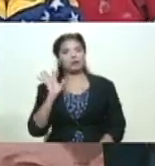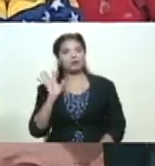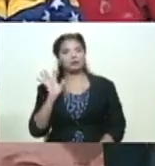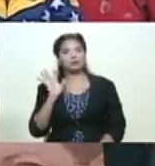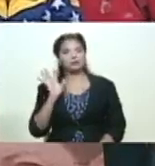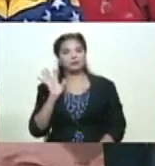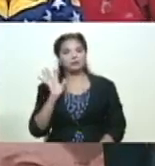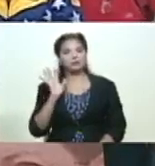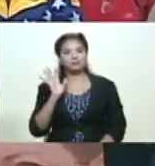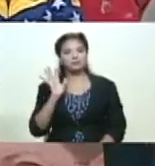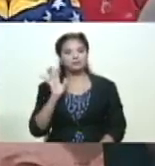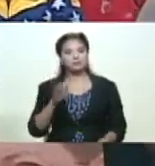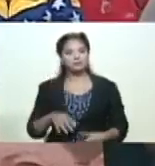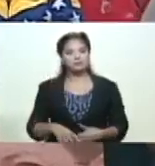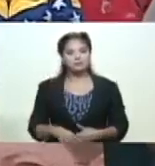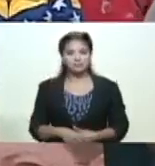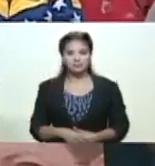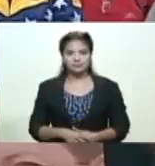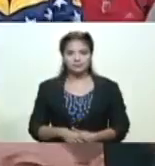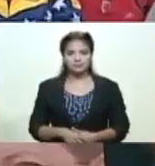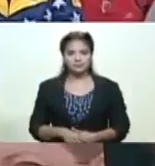Yo creo saber el por qué.